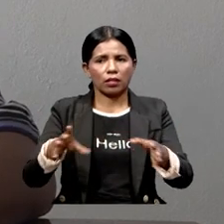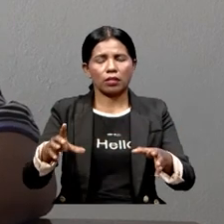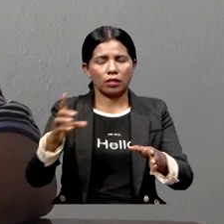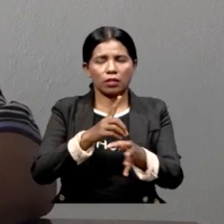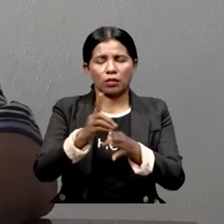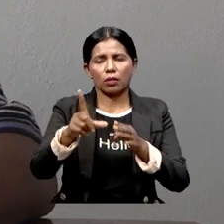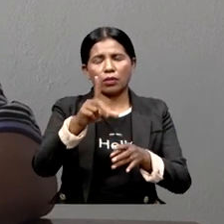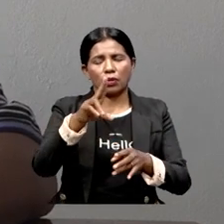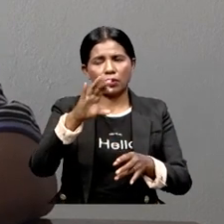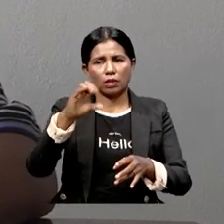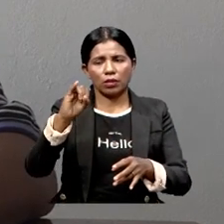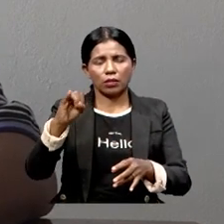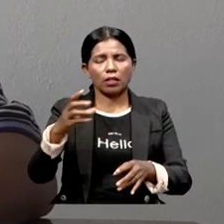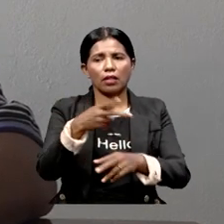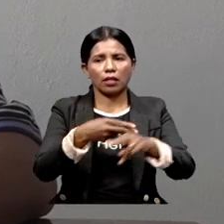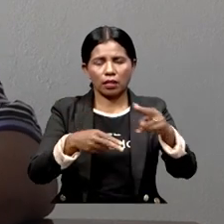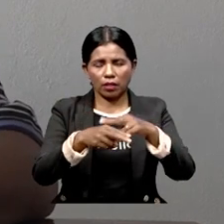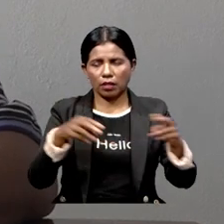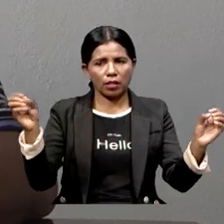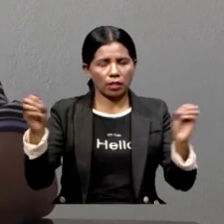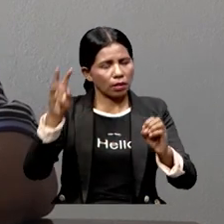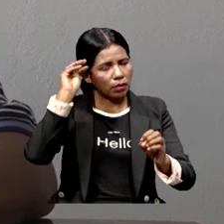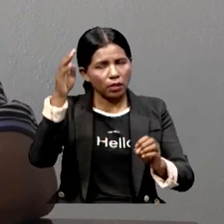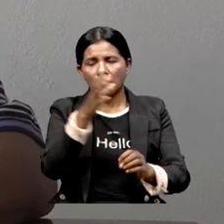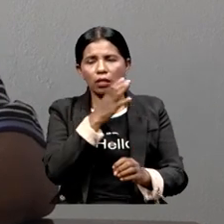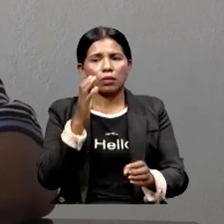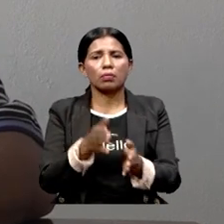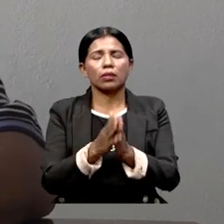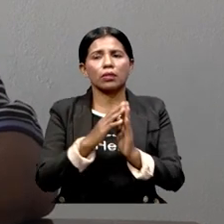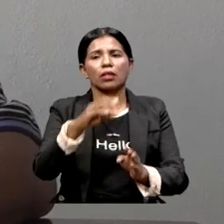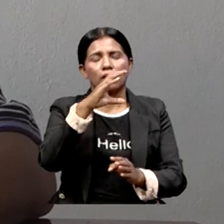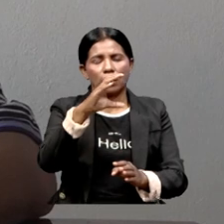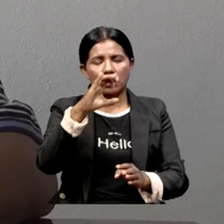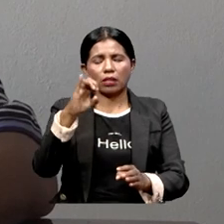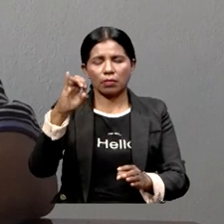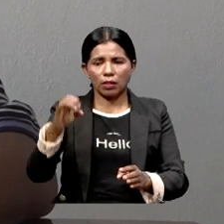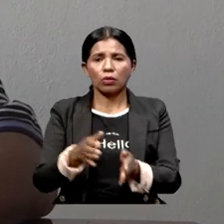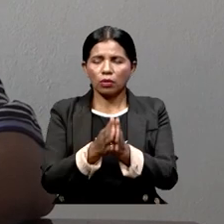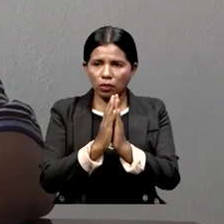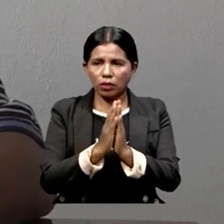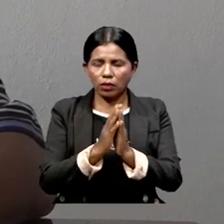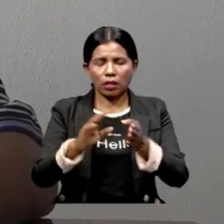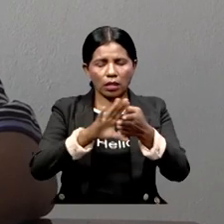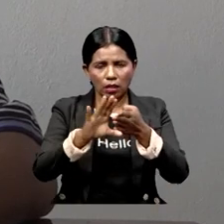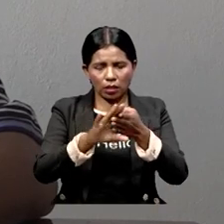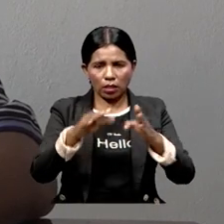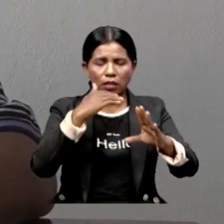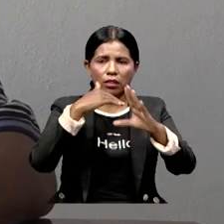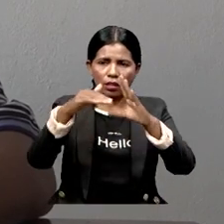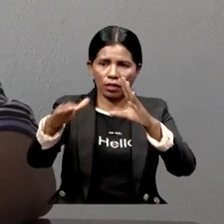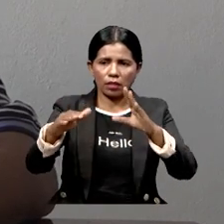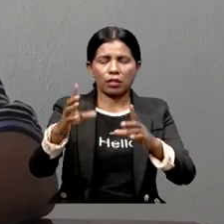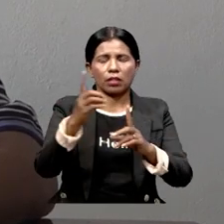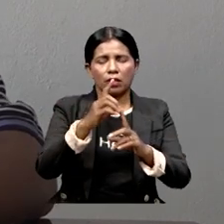nota Nebe Laos, Ministerio de Agricultura, Mahusu, CCI Mahusu Tiana, carta formal Harukaba el 16 de